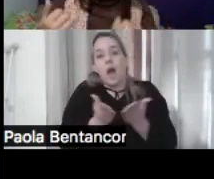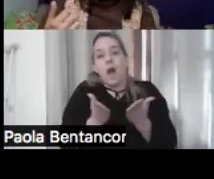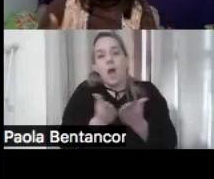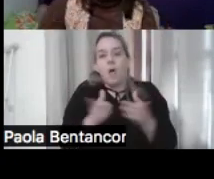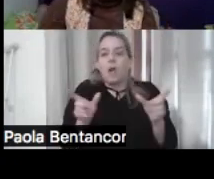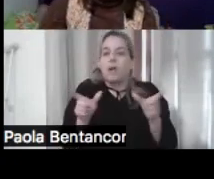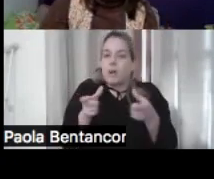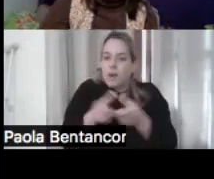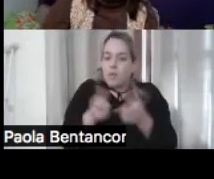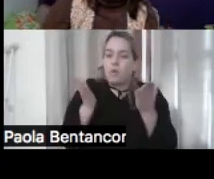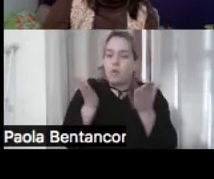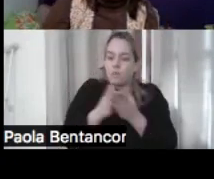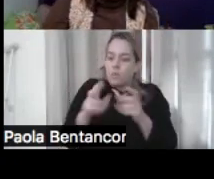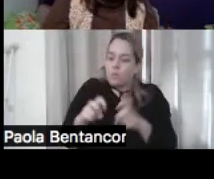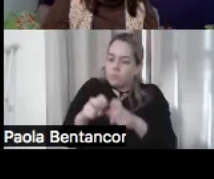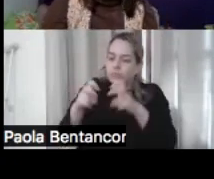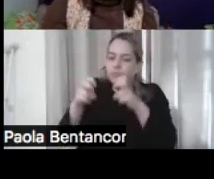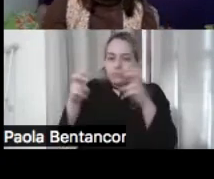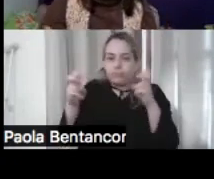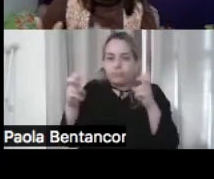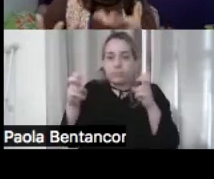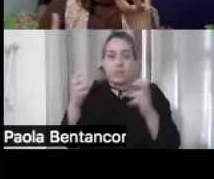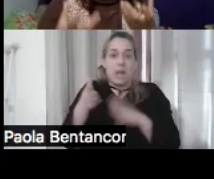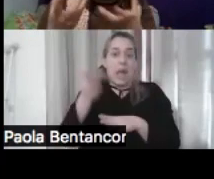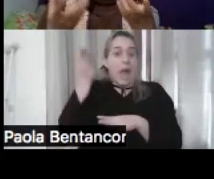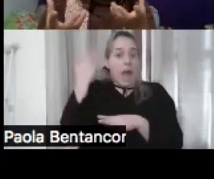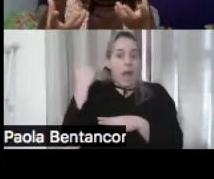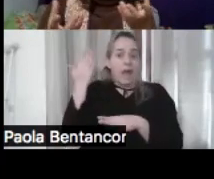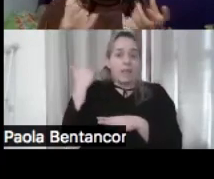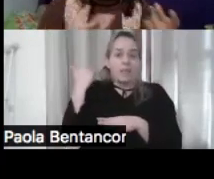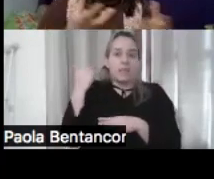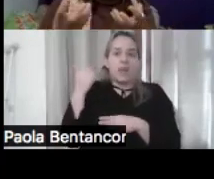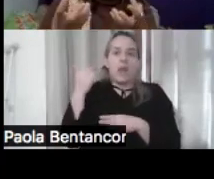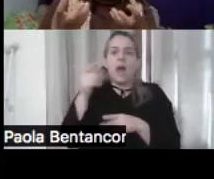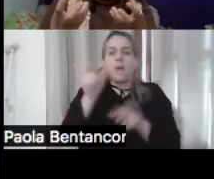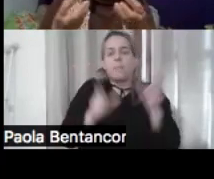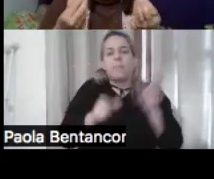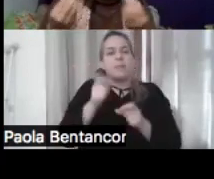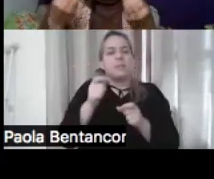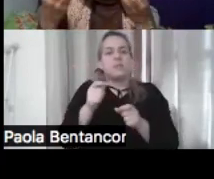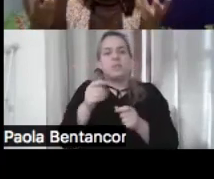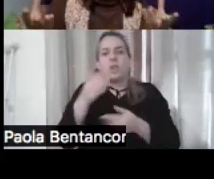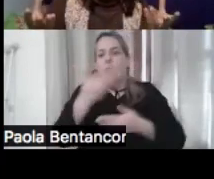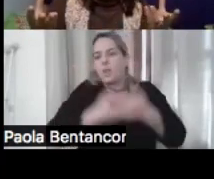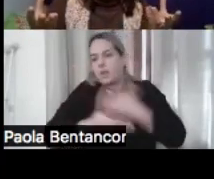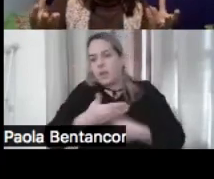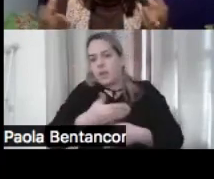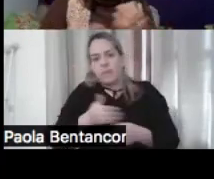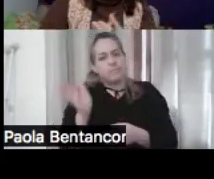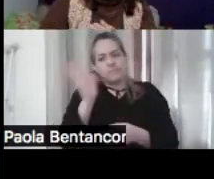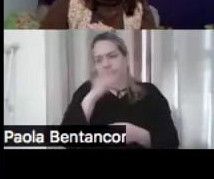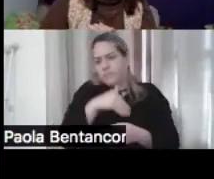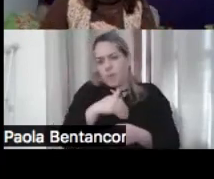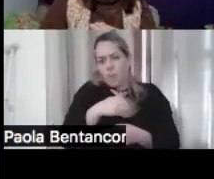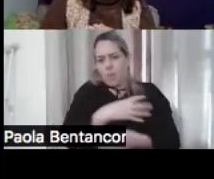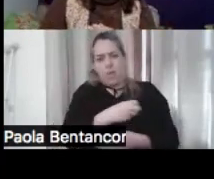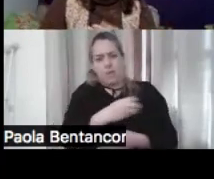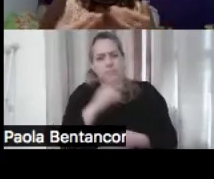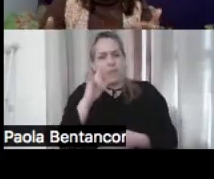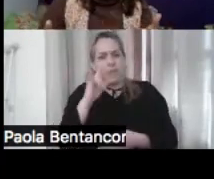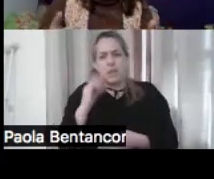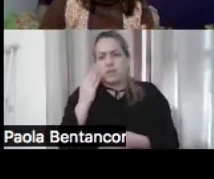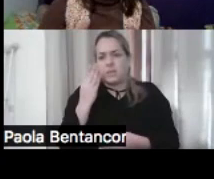humana descartaban a las personas con discapacidad, ¿sí? Justamente por tener variables que no podían ser manipuladas durante la